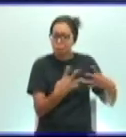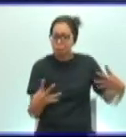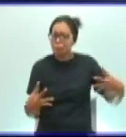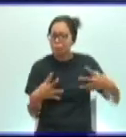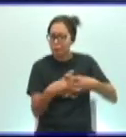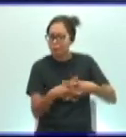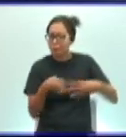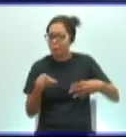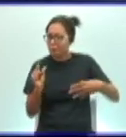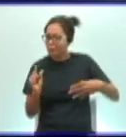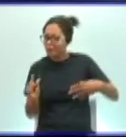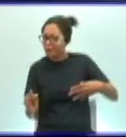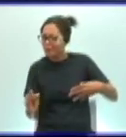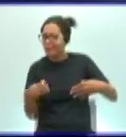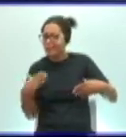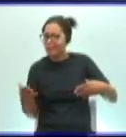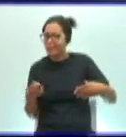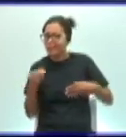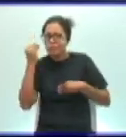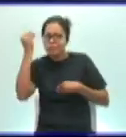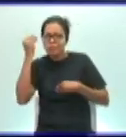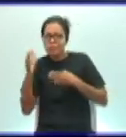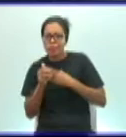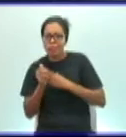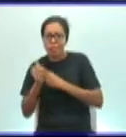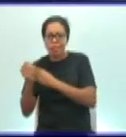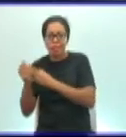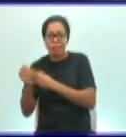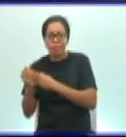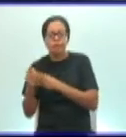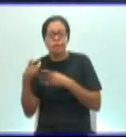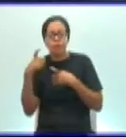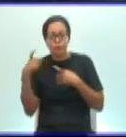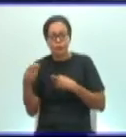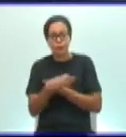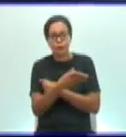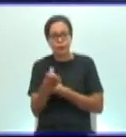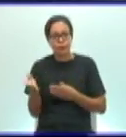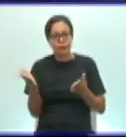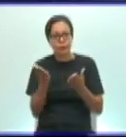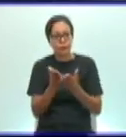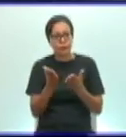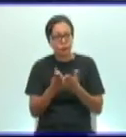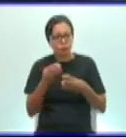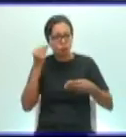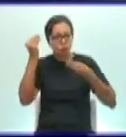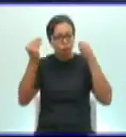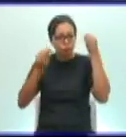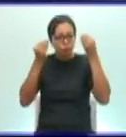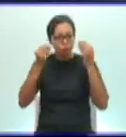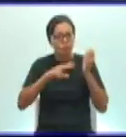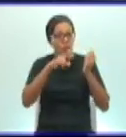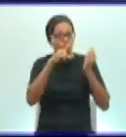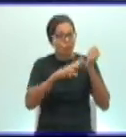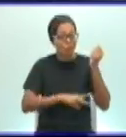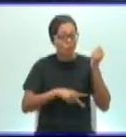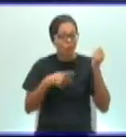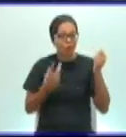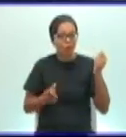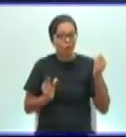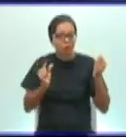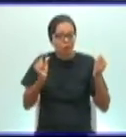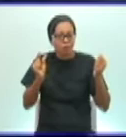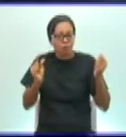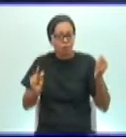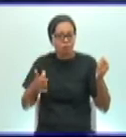de los líderes. Por eso también es importante cuando ustedes trabajen hacer valoraciones de las grandes personalidades.